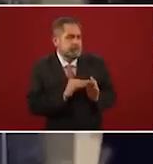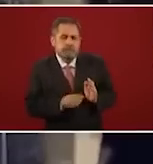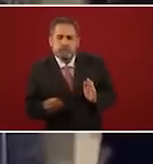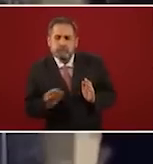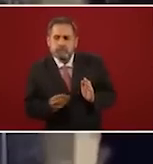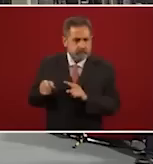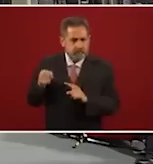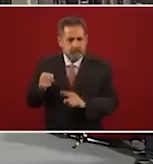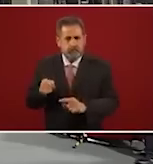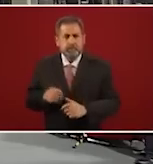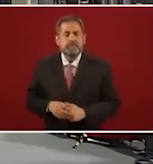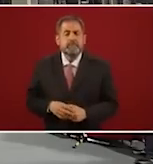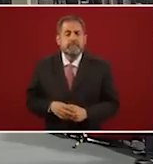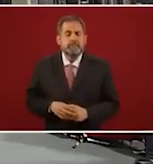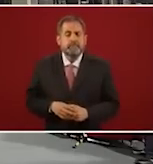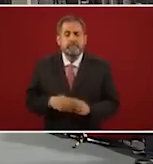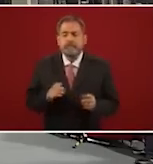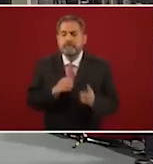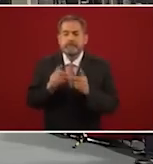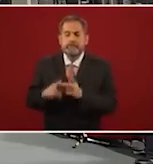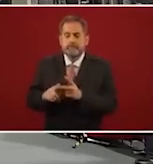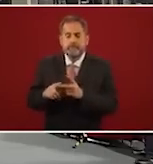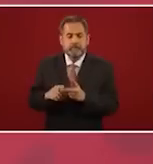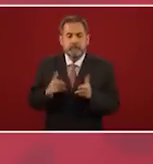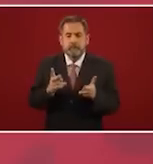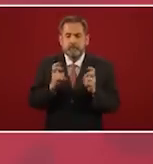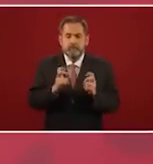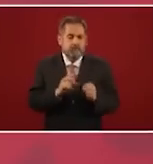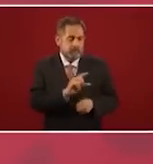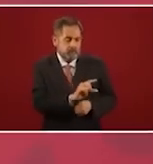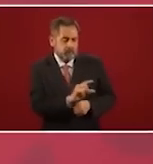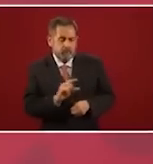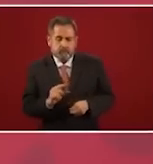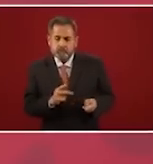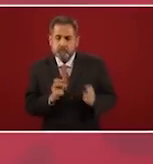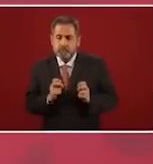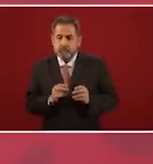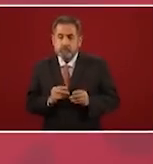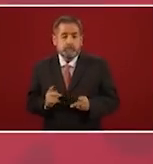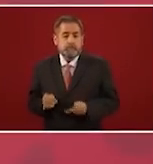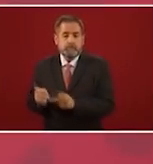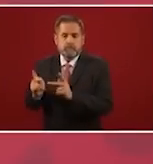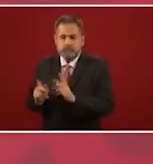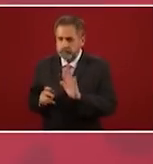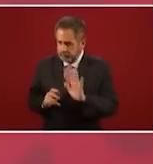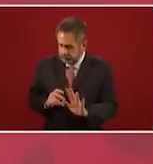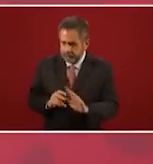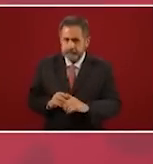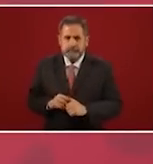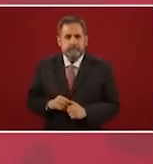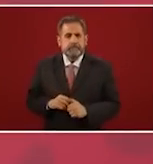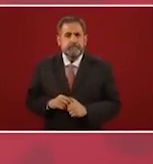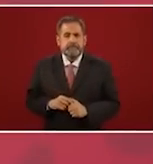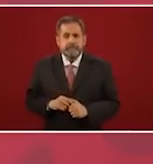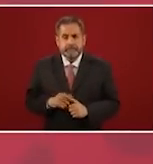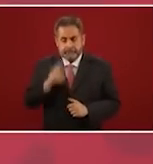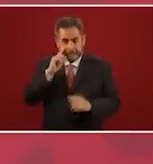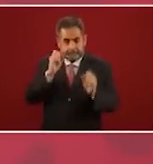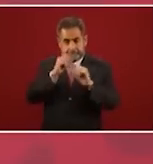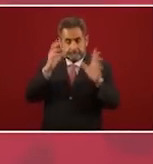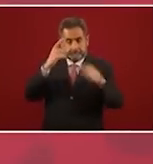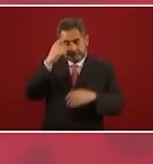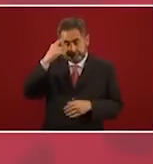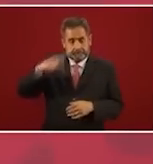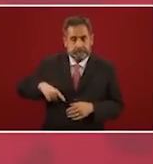hacía, por favor? Y lo del tema del robo hormiga, también aquí para que tengamos presente cuál es la visión de este